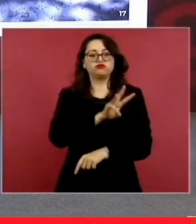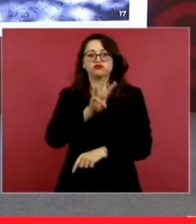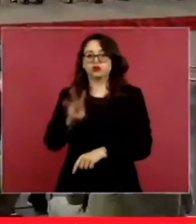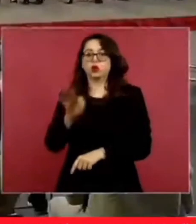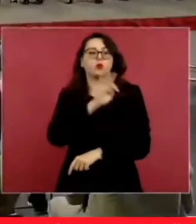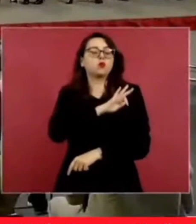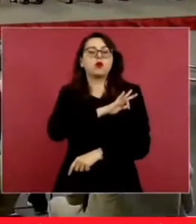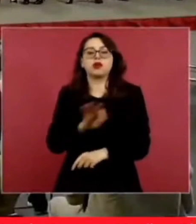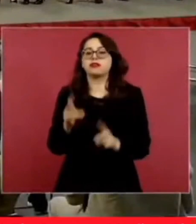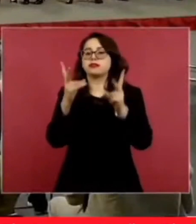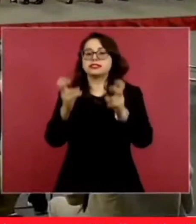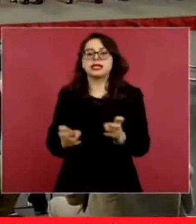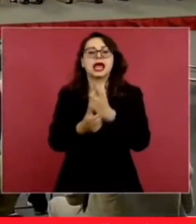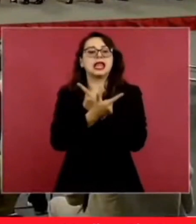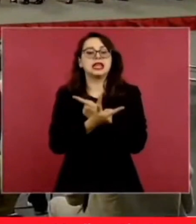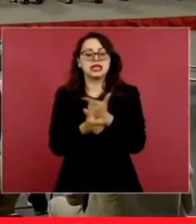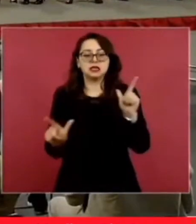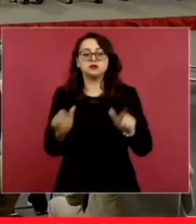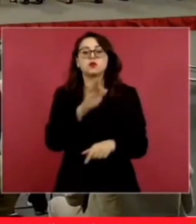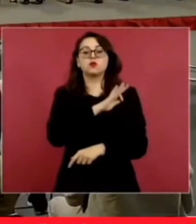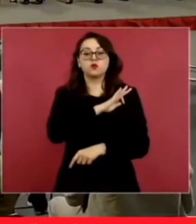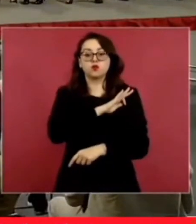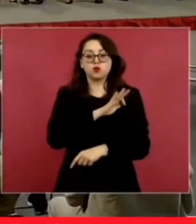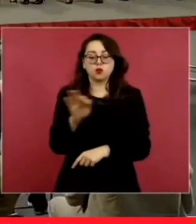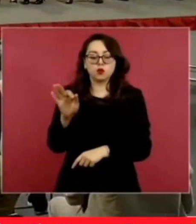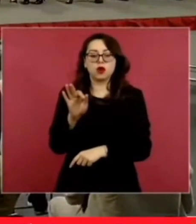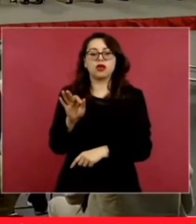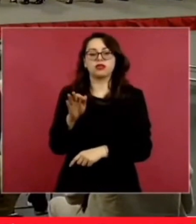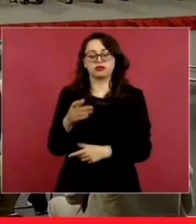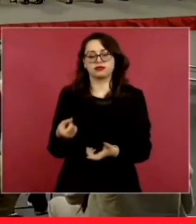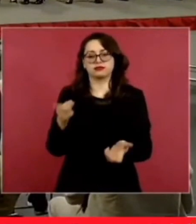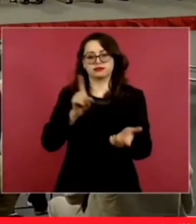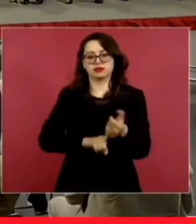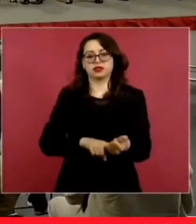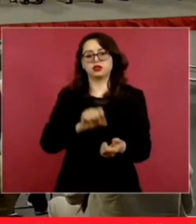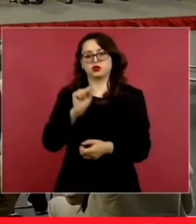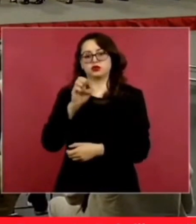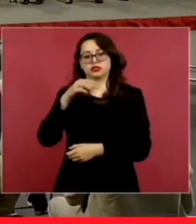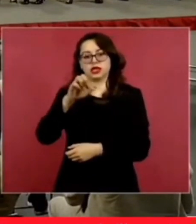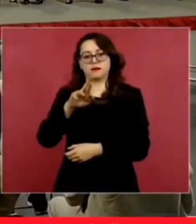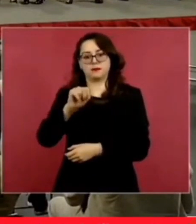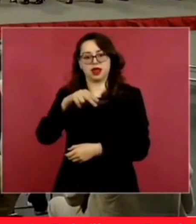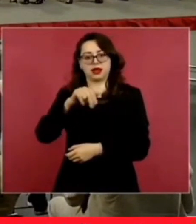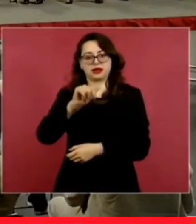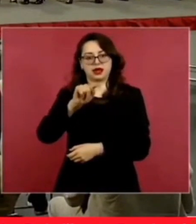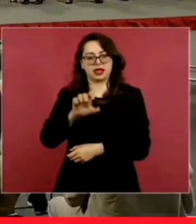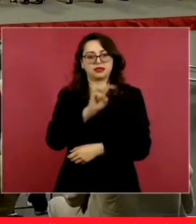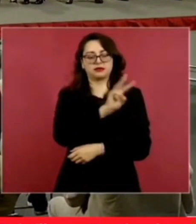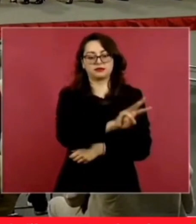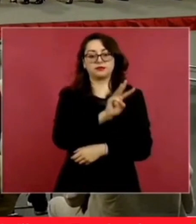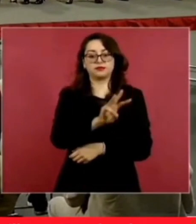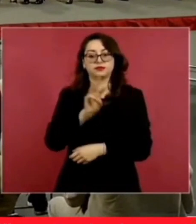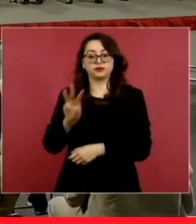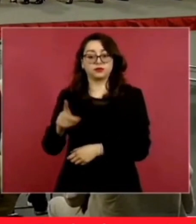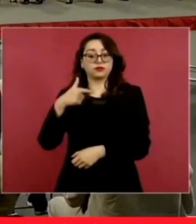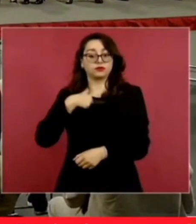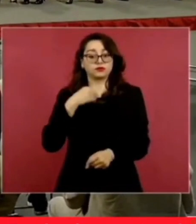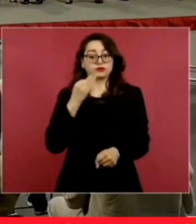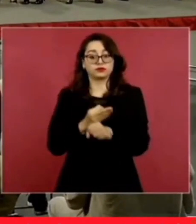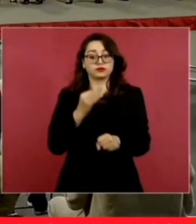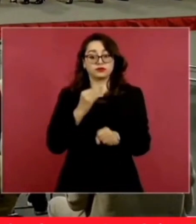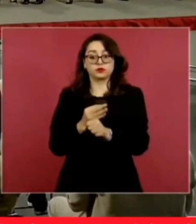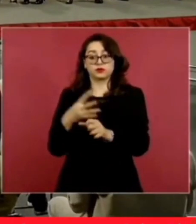todos los mexicanos, lo pueden encontrar el link justo en la página de Semarnat. Yo hago un resumen con